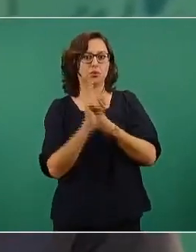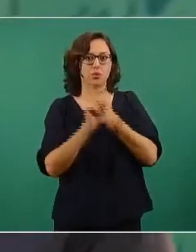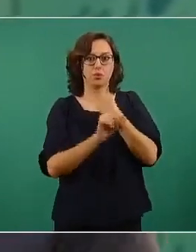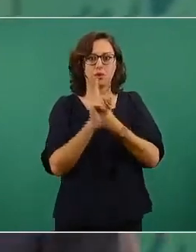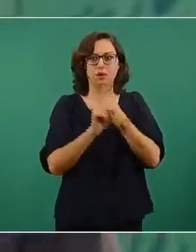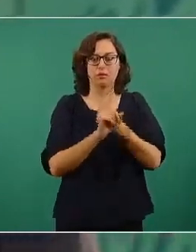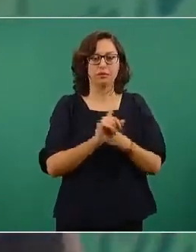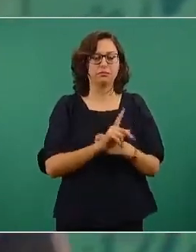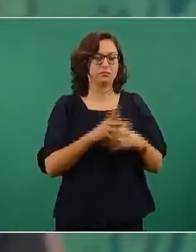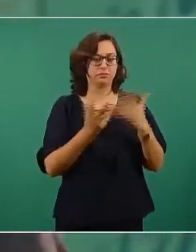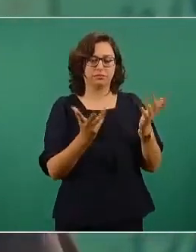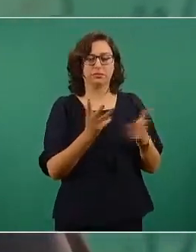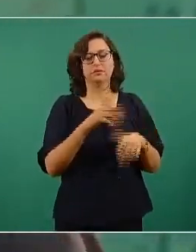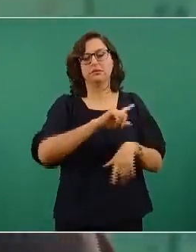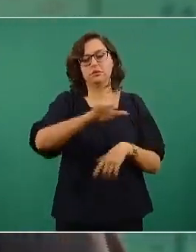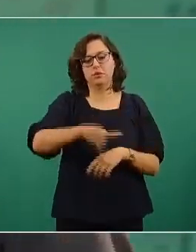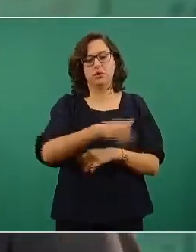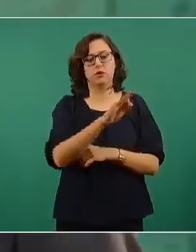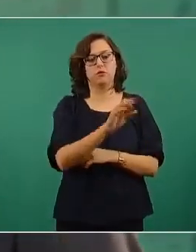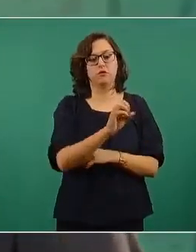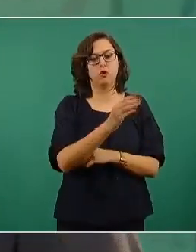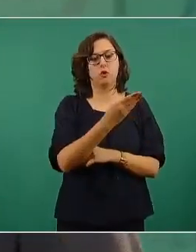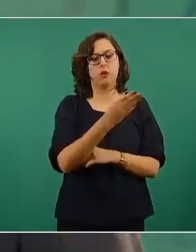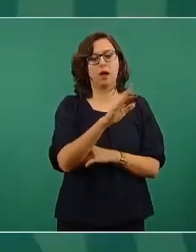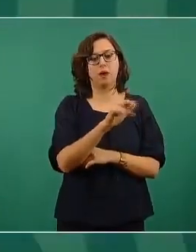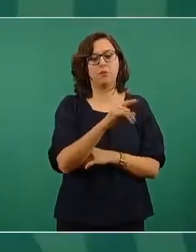Esta crisis económica es pandemia,